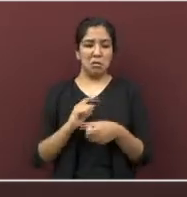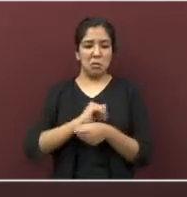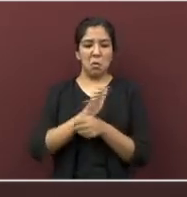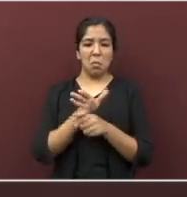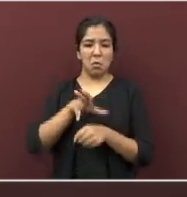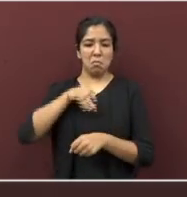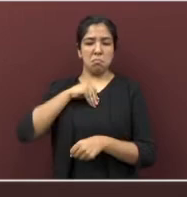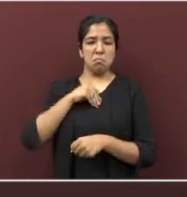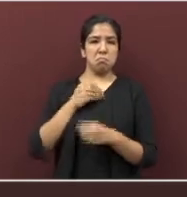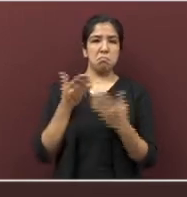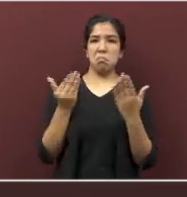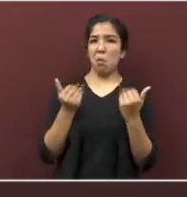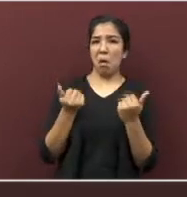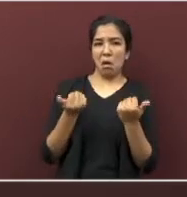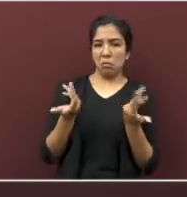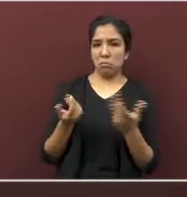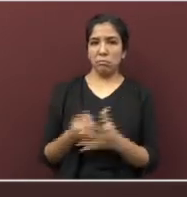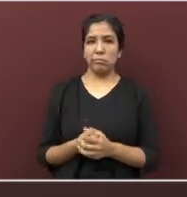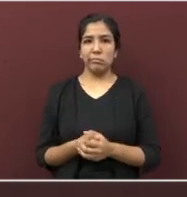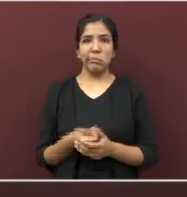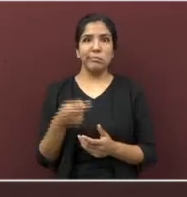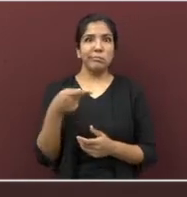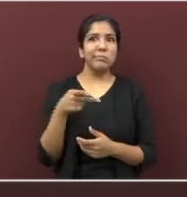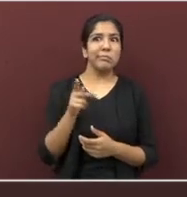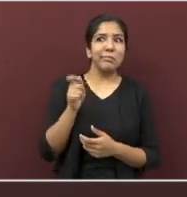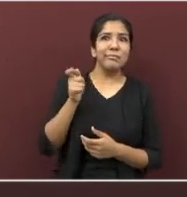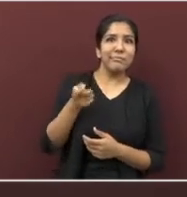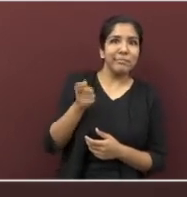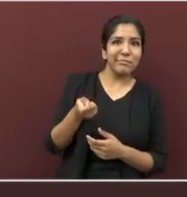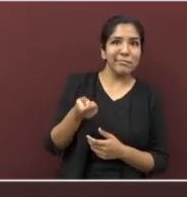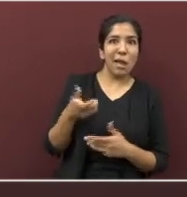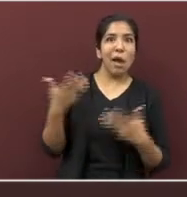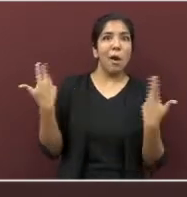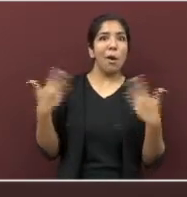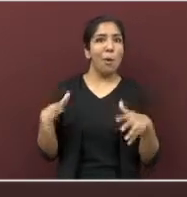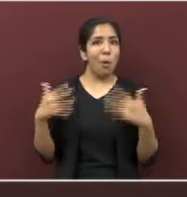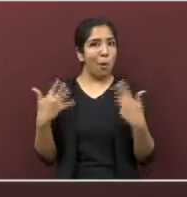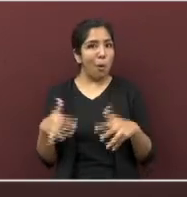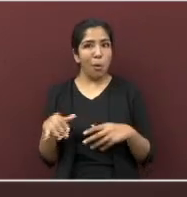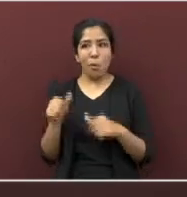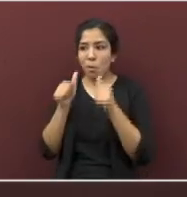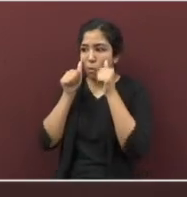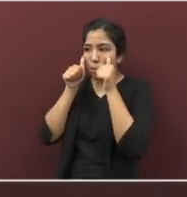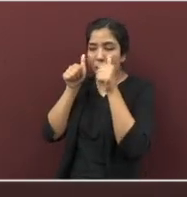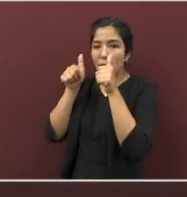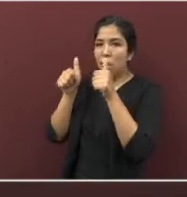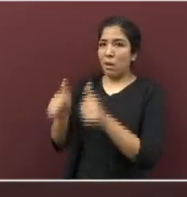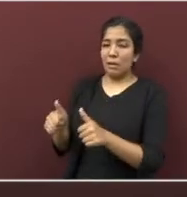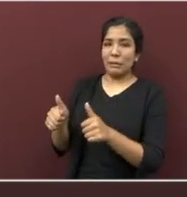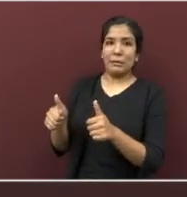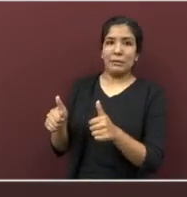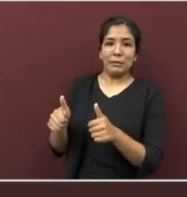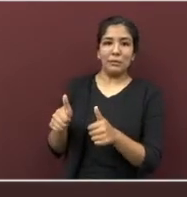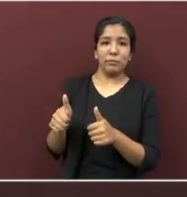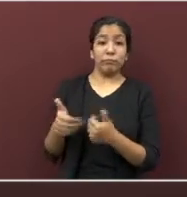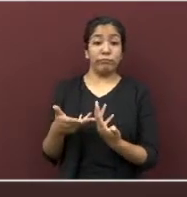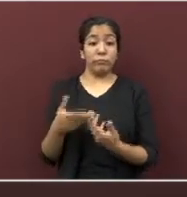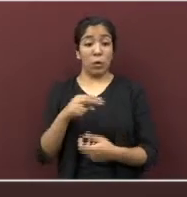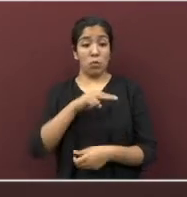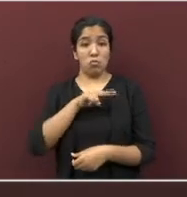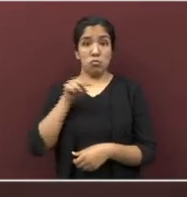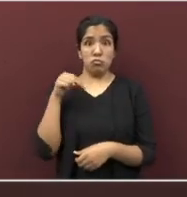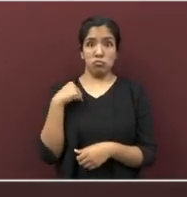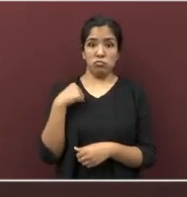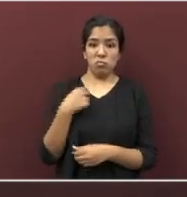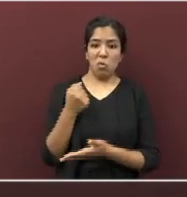esta queridísima familia veracruzana es nuestra clara que la estrategia de lucha contra el color a